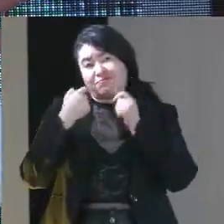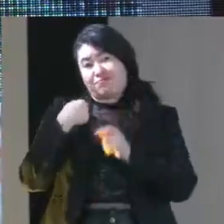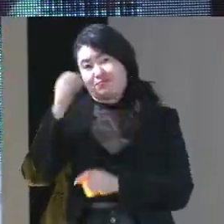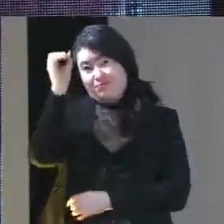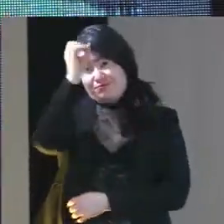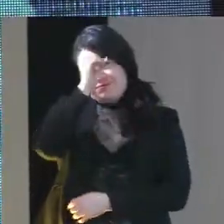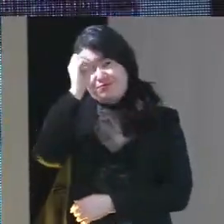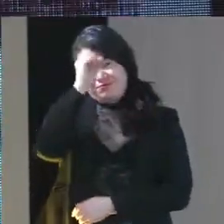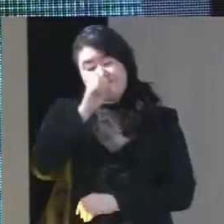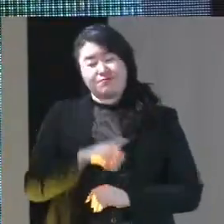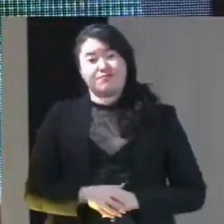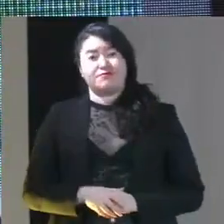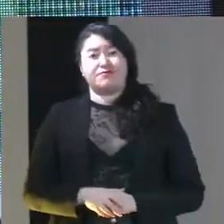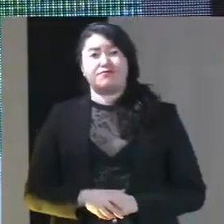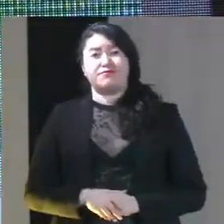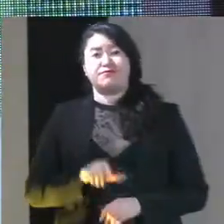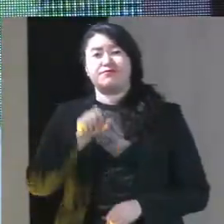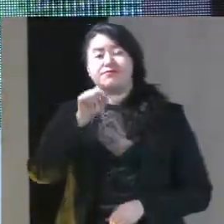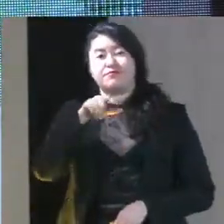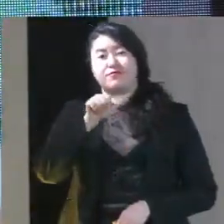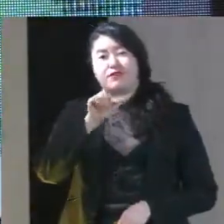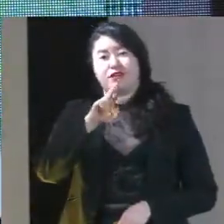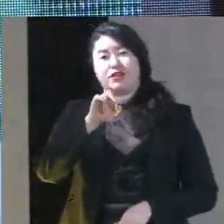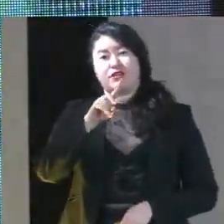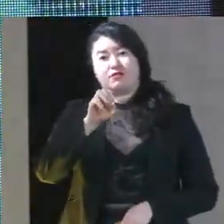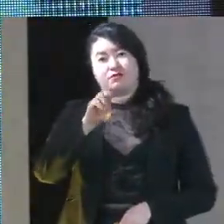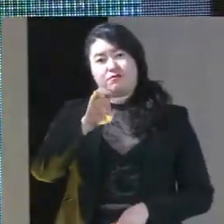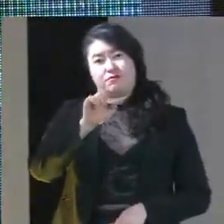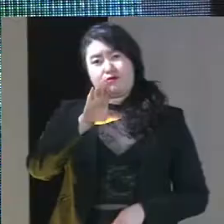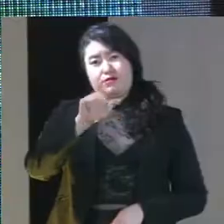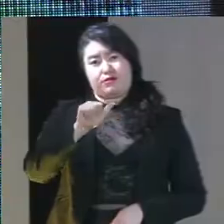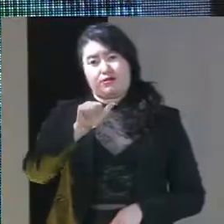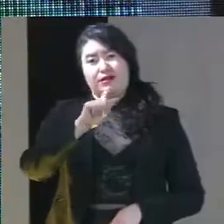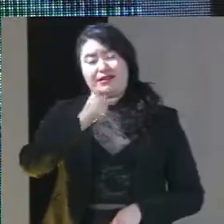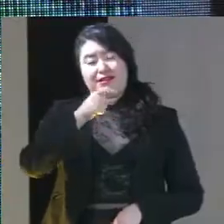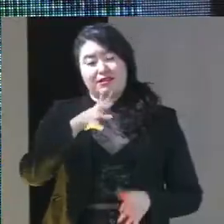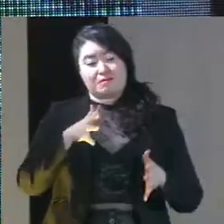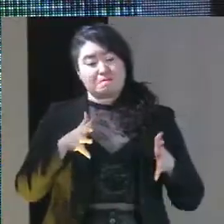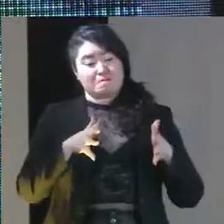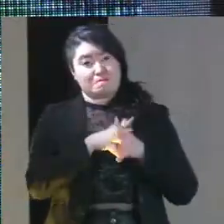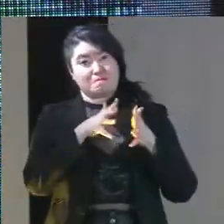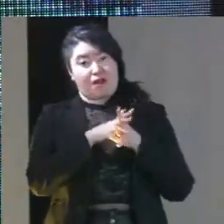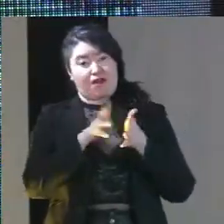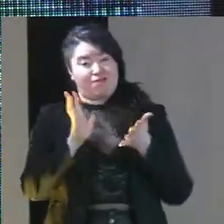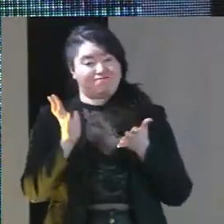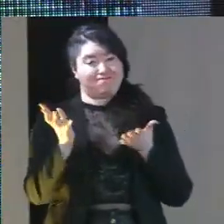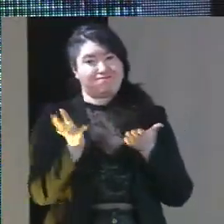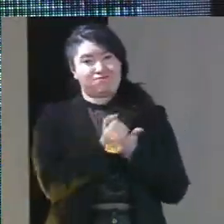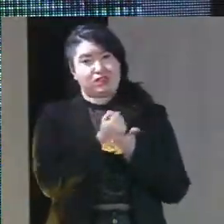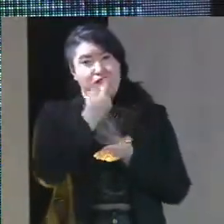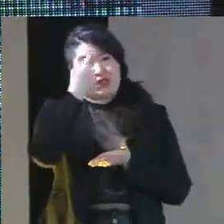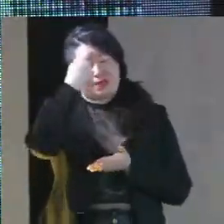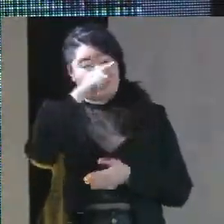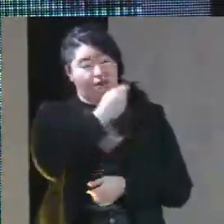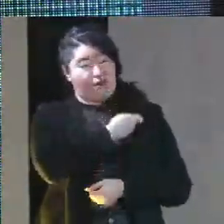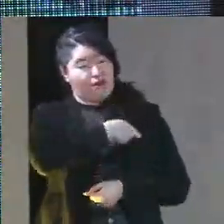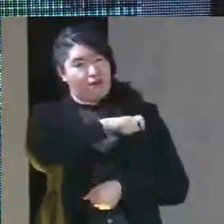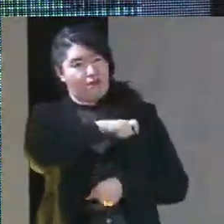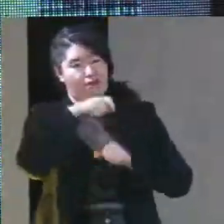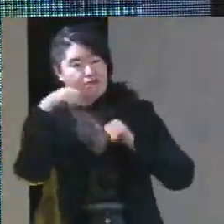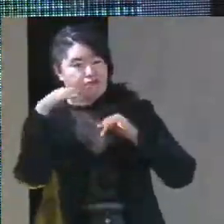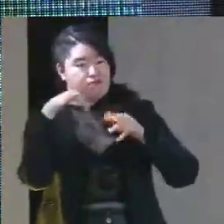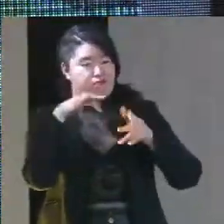A todas luces, la de Aridoamérica fue una guerra de conquista conducida por los españoles para extender su dominio sobre